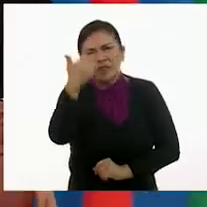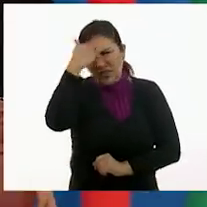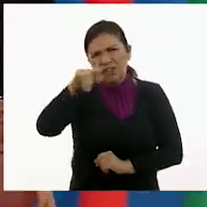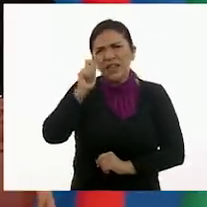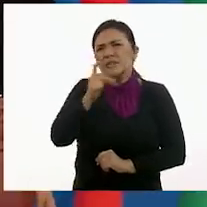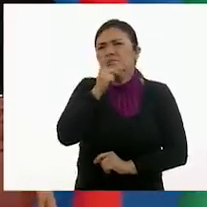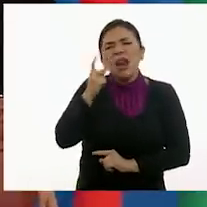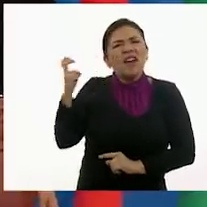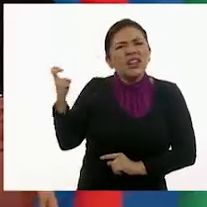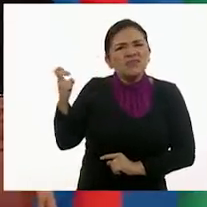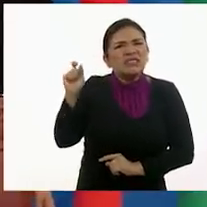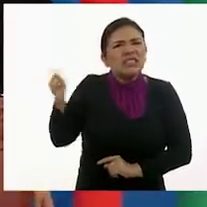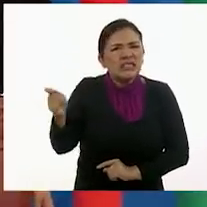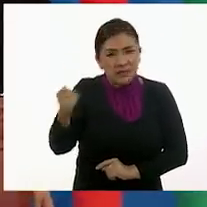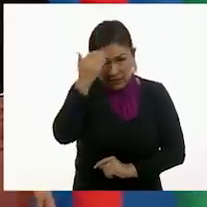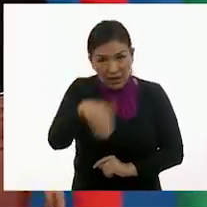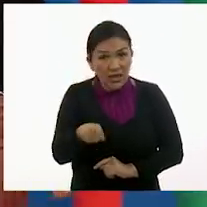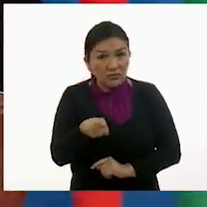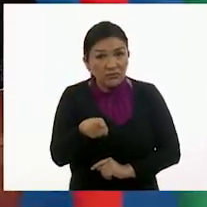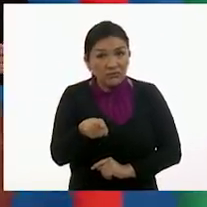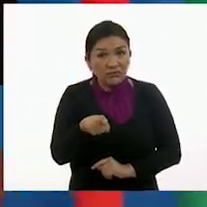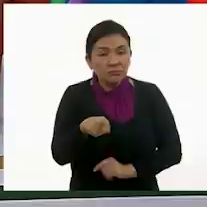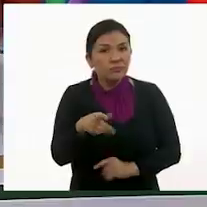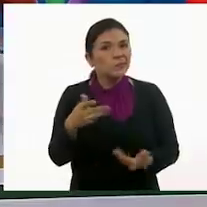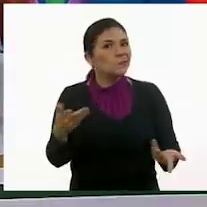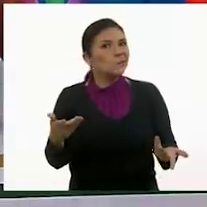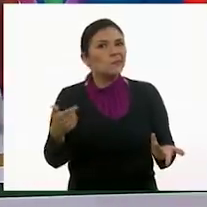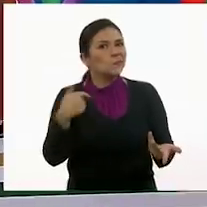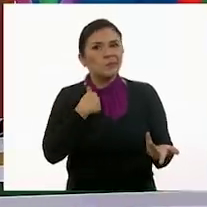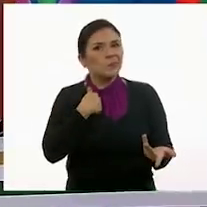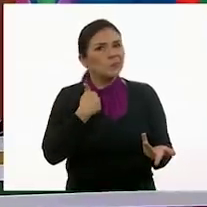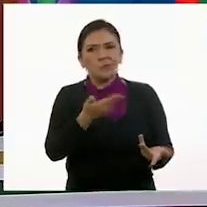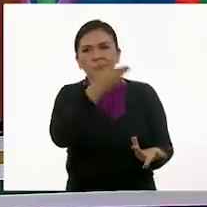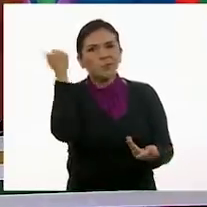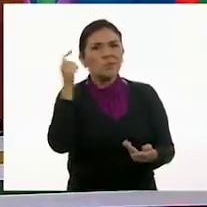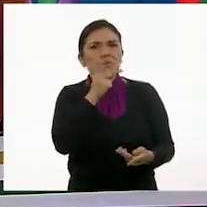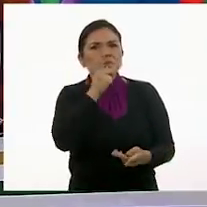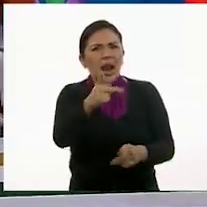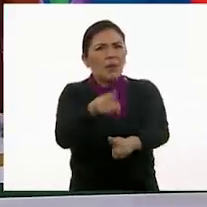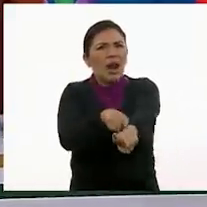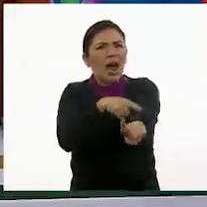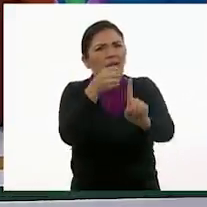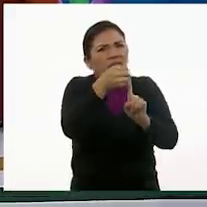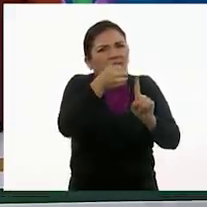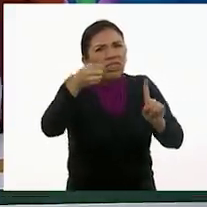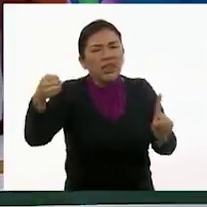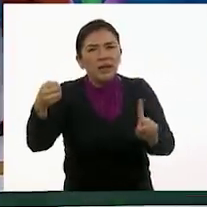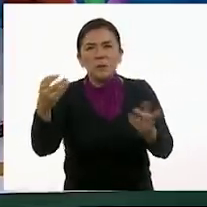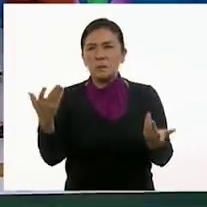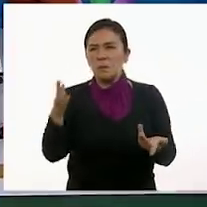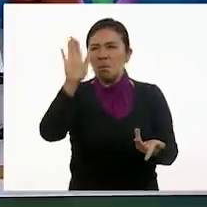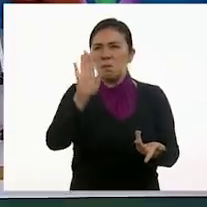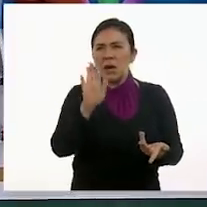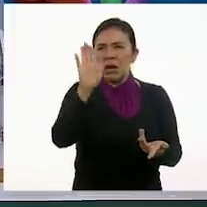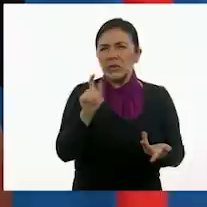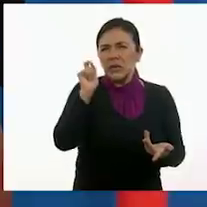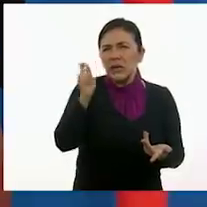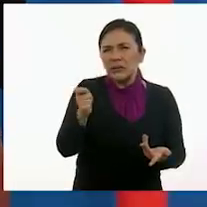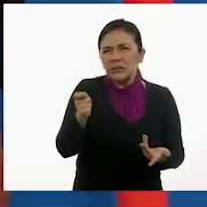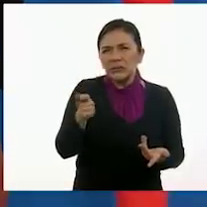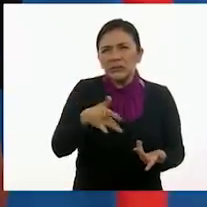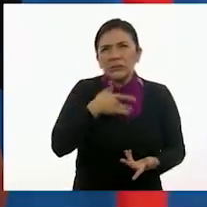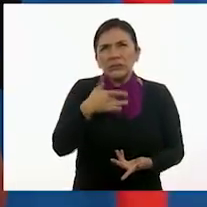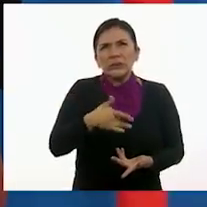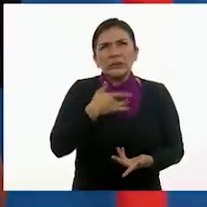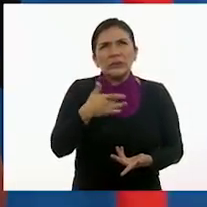lo que significa esta palabrita, libertades? Ay, no sé, maestra, está muy larga. Libertades. ¿Será que tenemos, no puedo